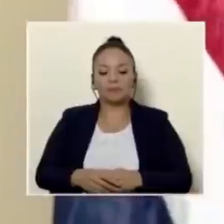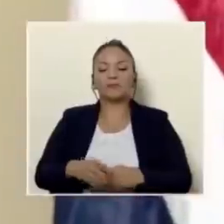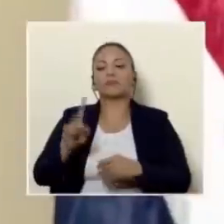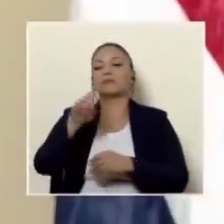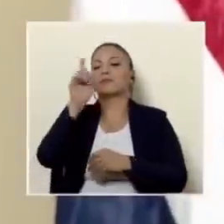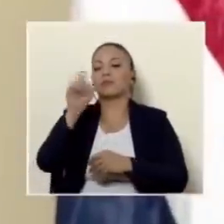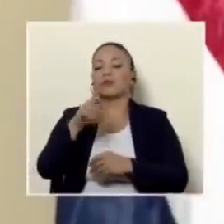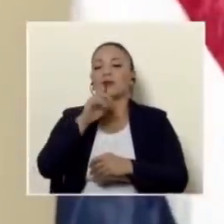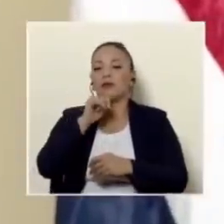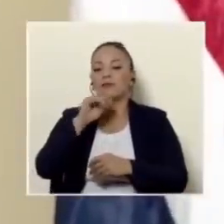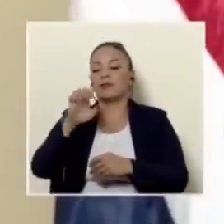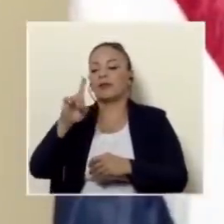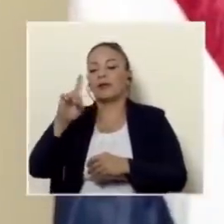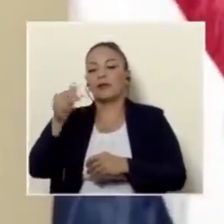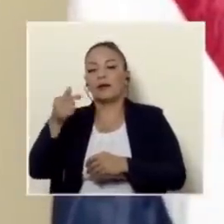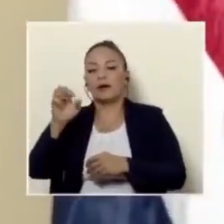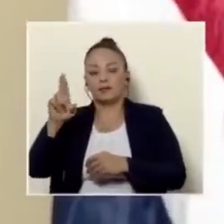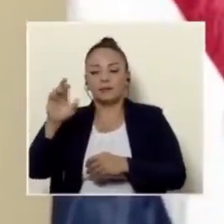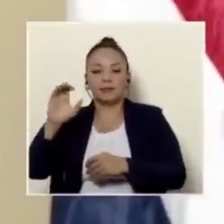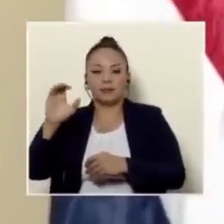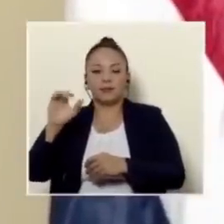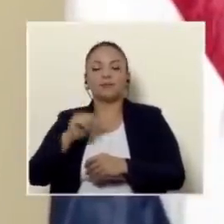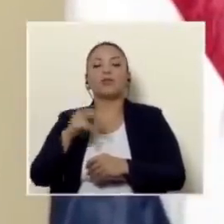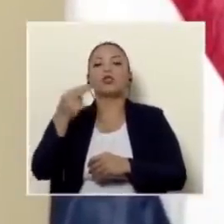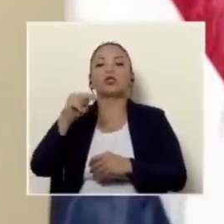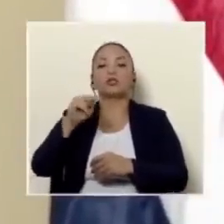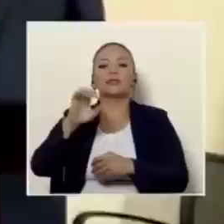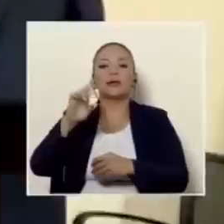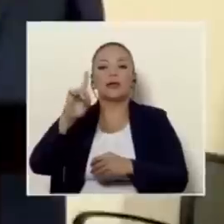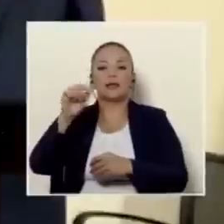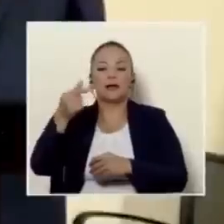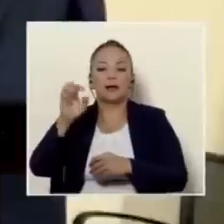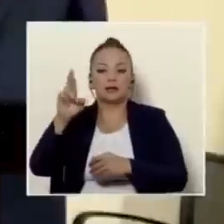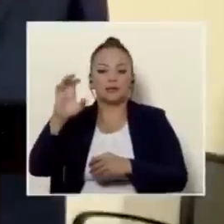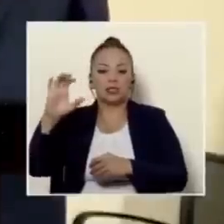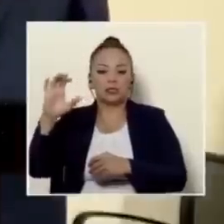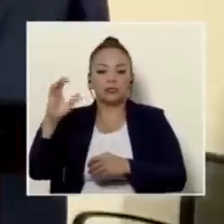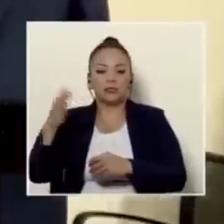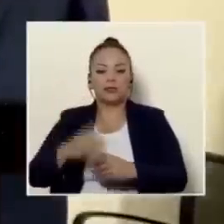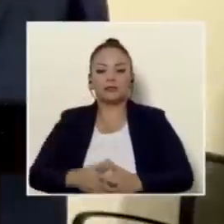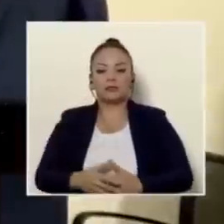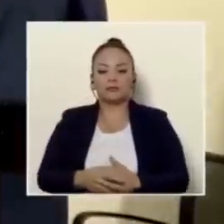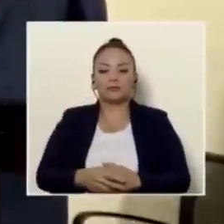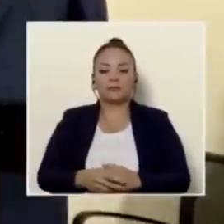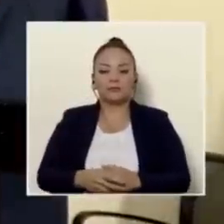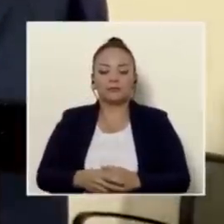La siguiente consulta es de Edgar Chinchilla, de Noticias Edgar Chinchilla.